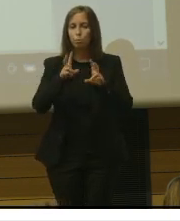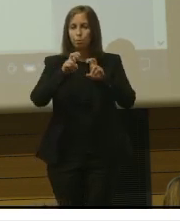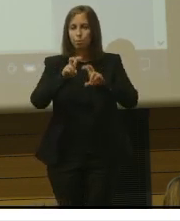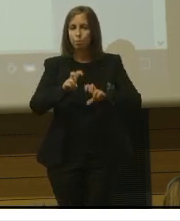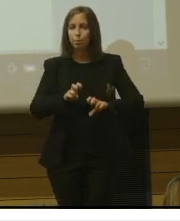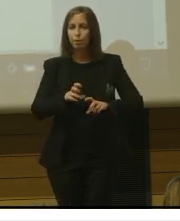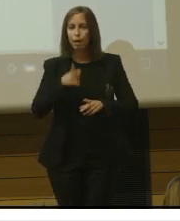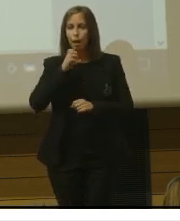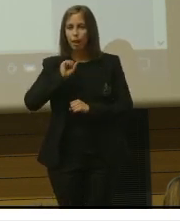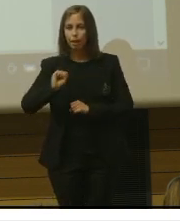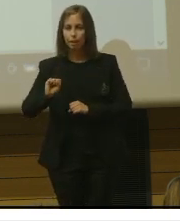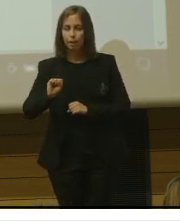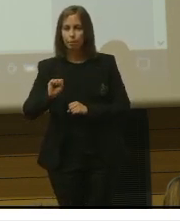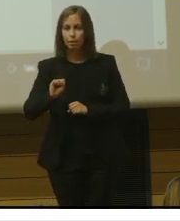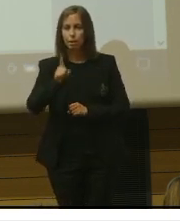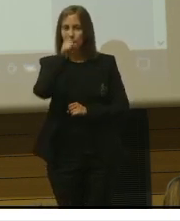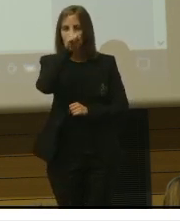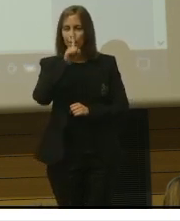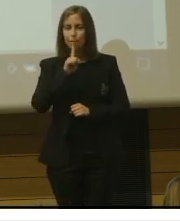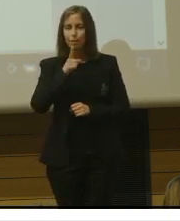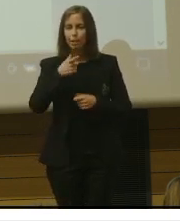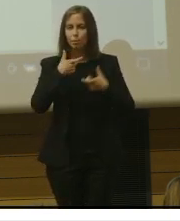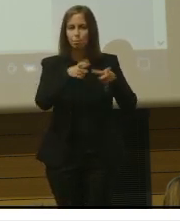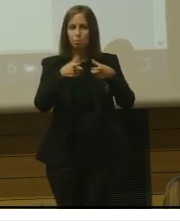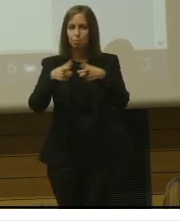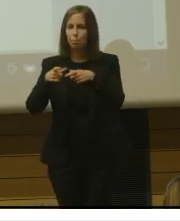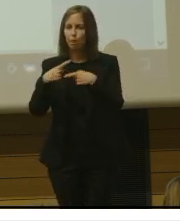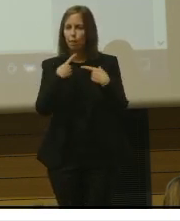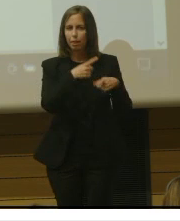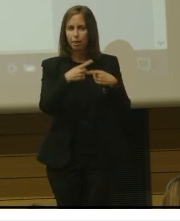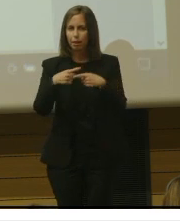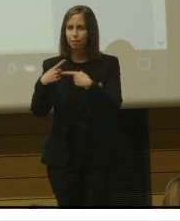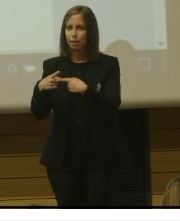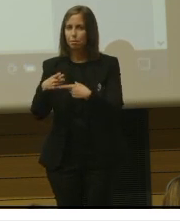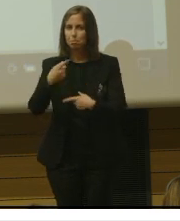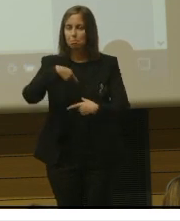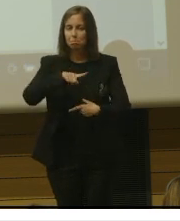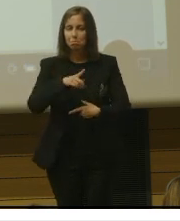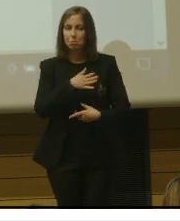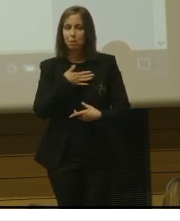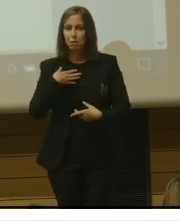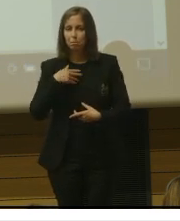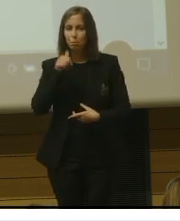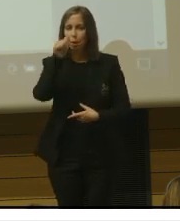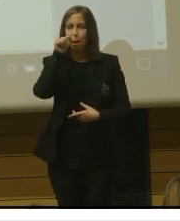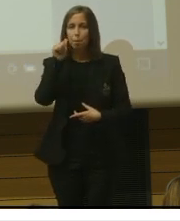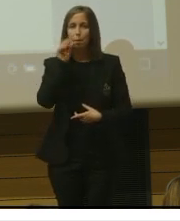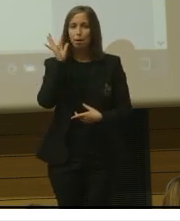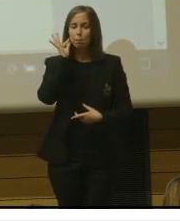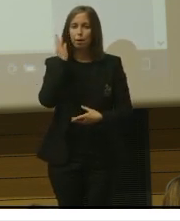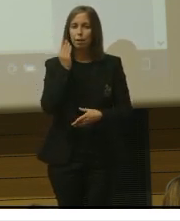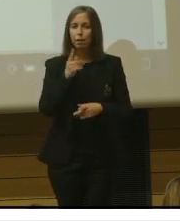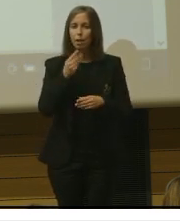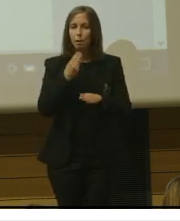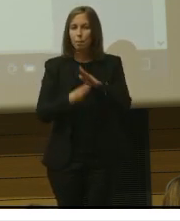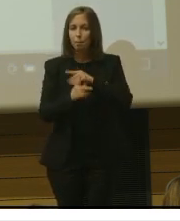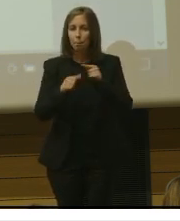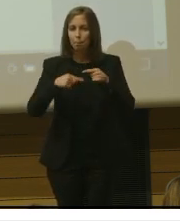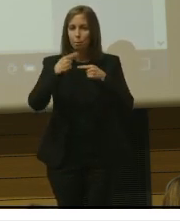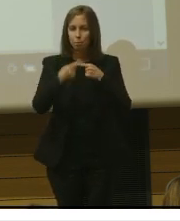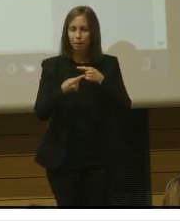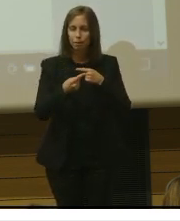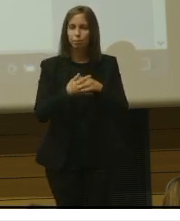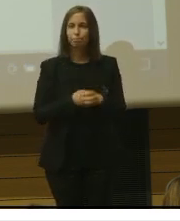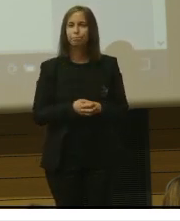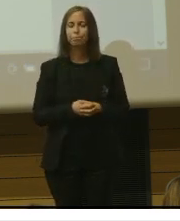hemos trabajado en perfiles poblacionales muy distintos, y surge la posibilidad de trabajar con mujeres embarazadas en periodo posparto, ¿no? Obviamente, en este